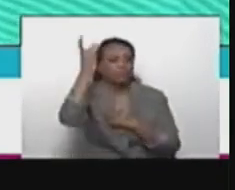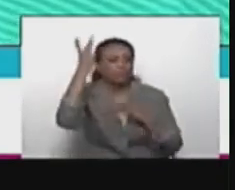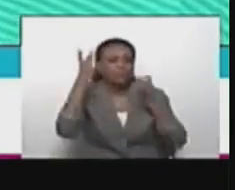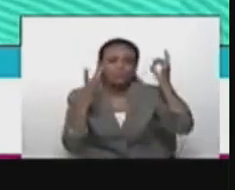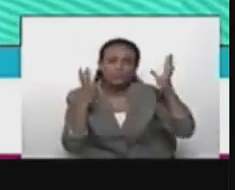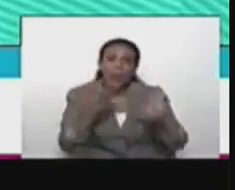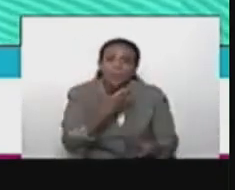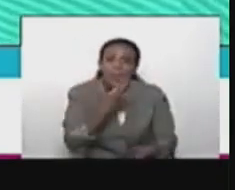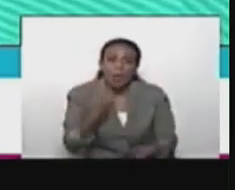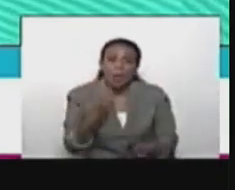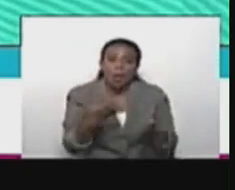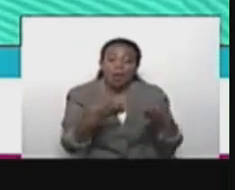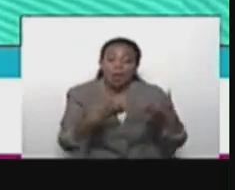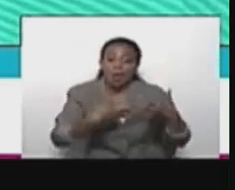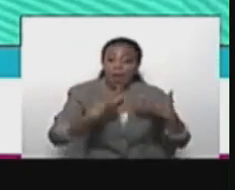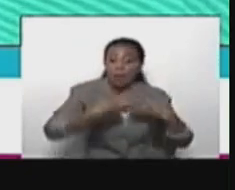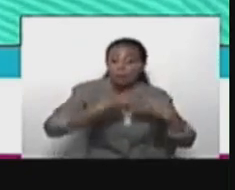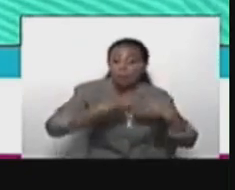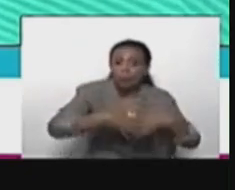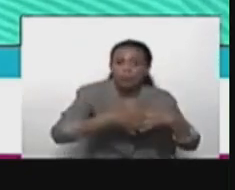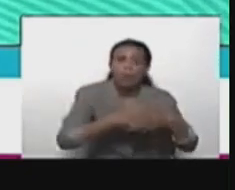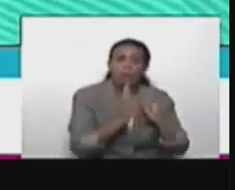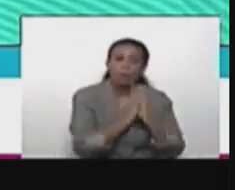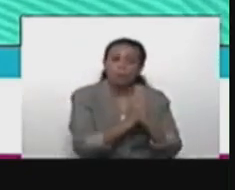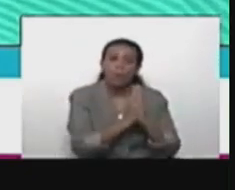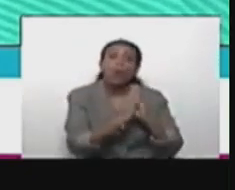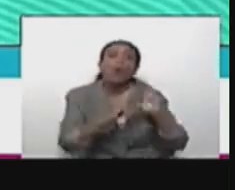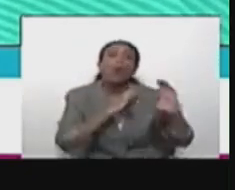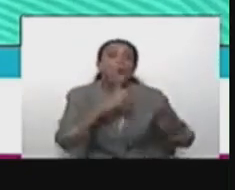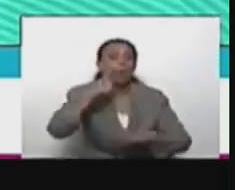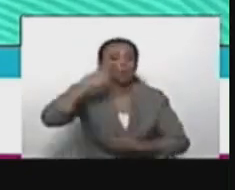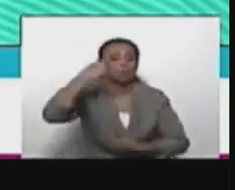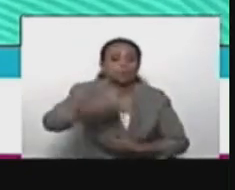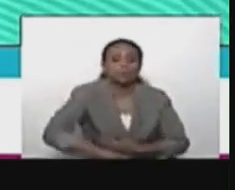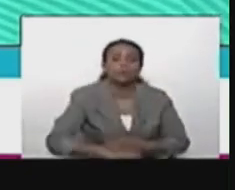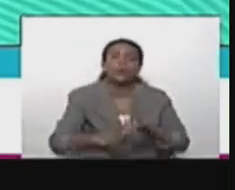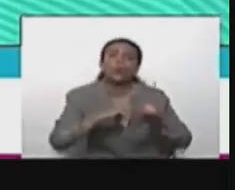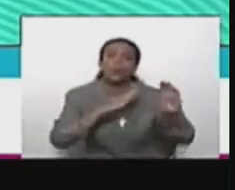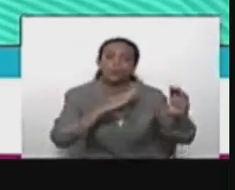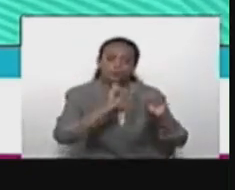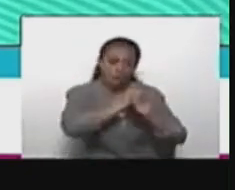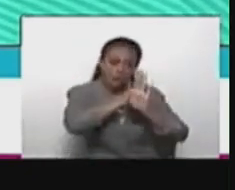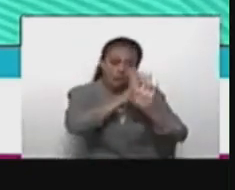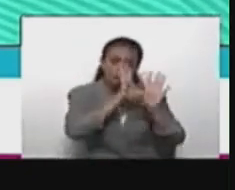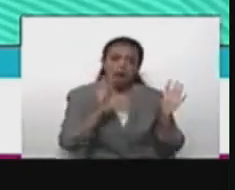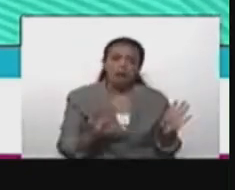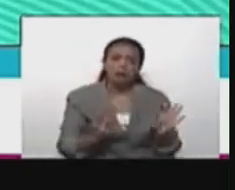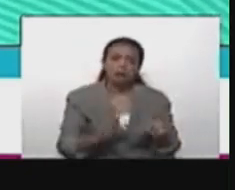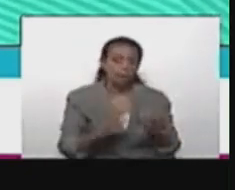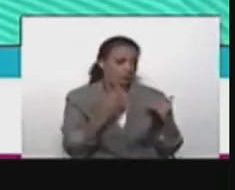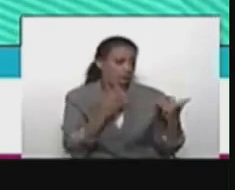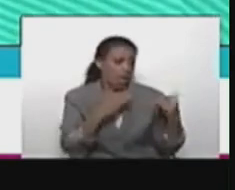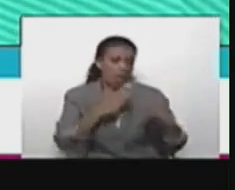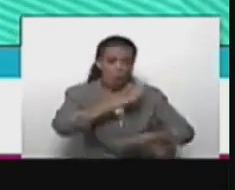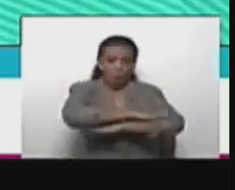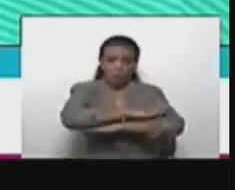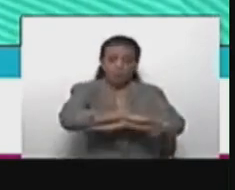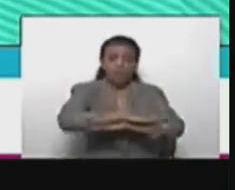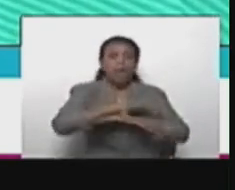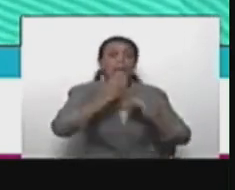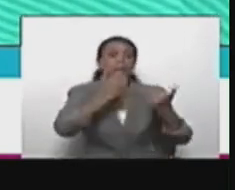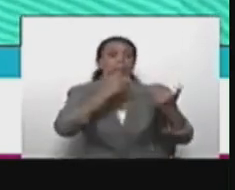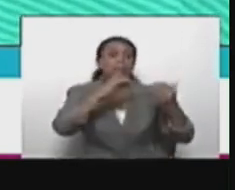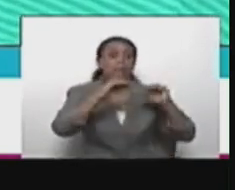Lo mejor que puede haber en una conversación es seriedad, honestidad, ética,